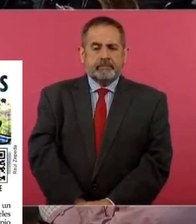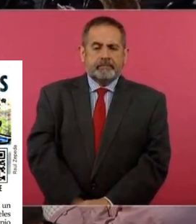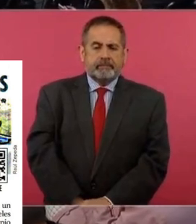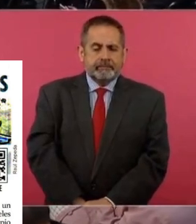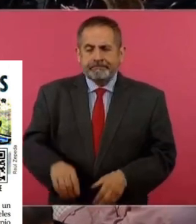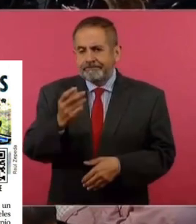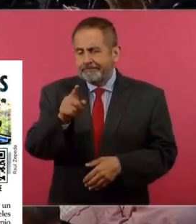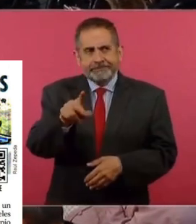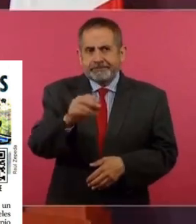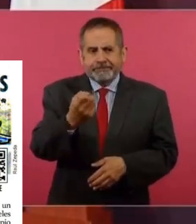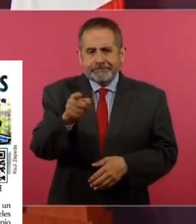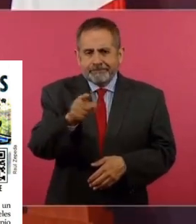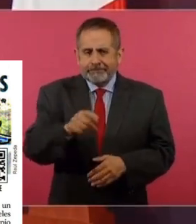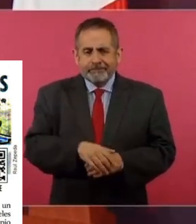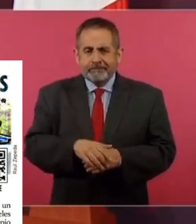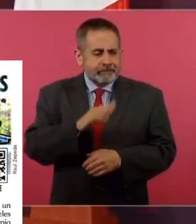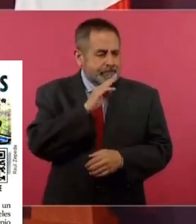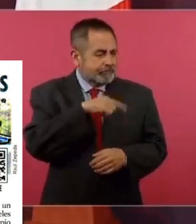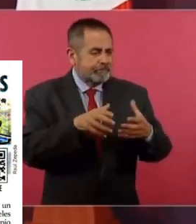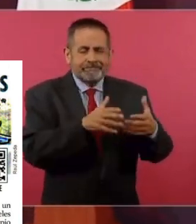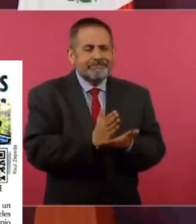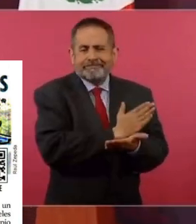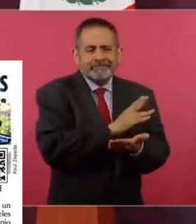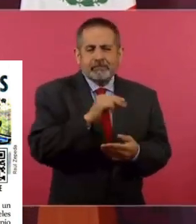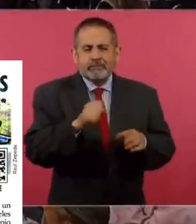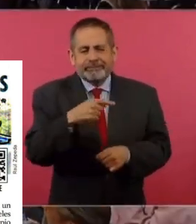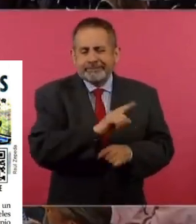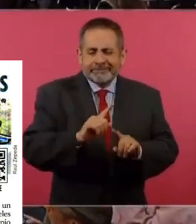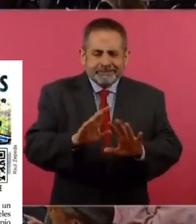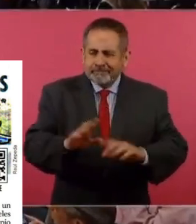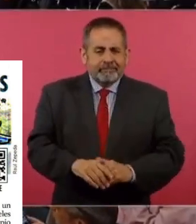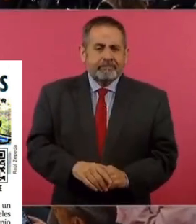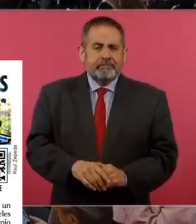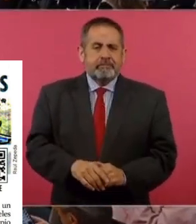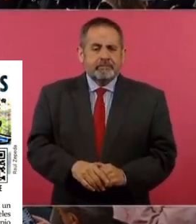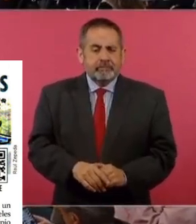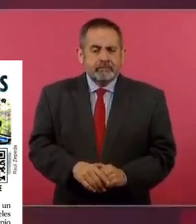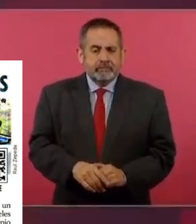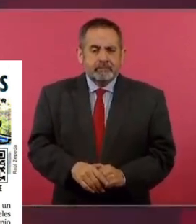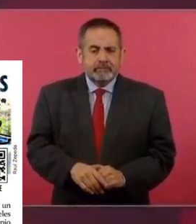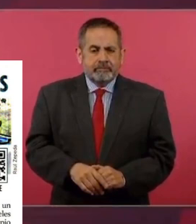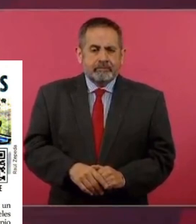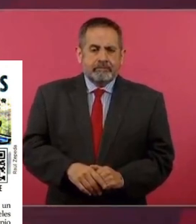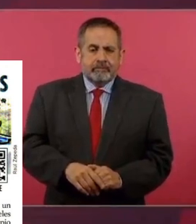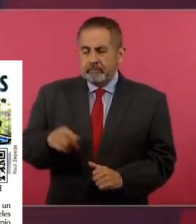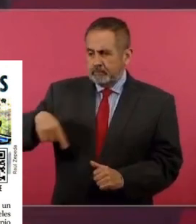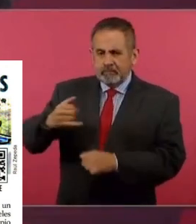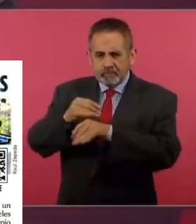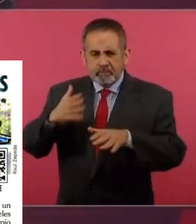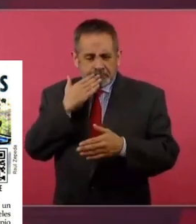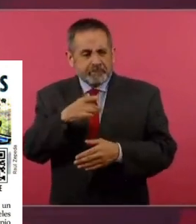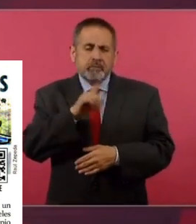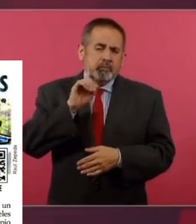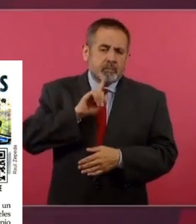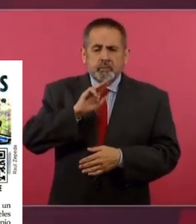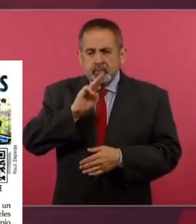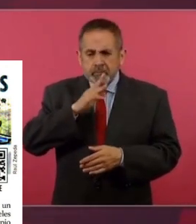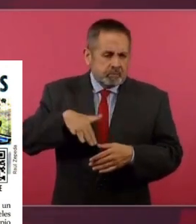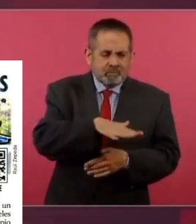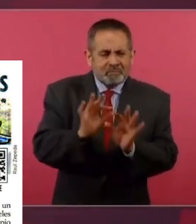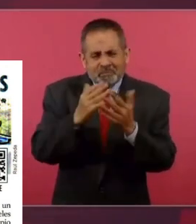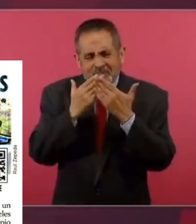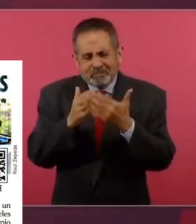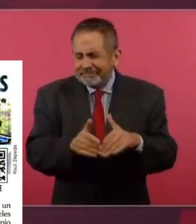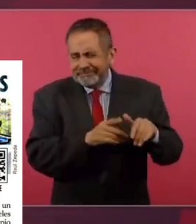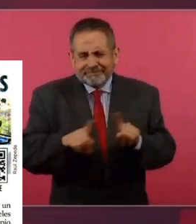es que no es algo que tenga que ver con ellos Ellos están informando bien ellas están este por